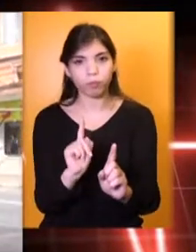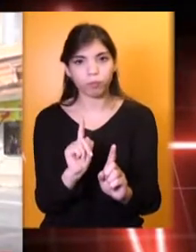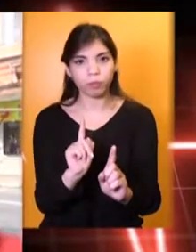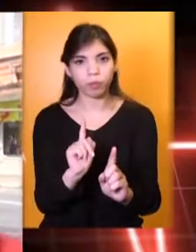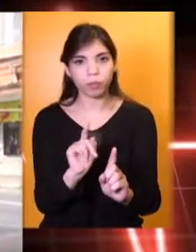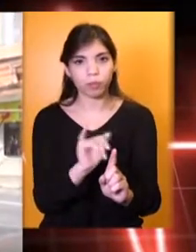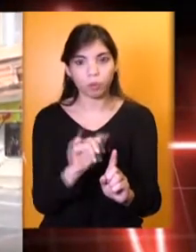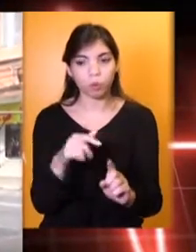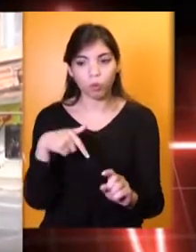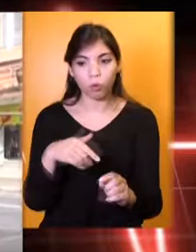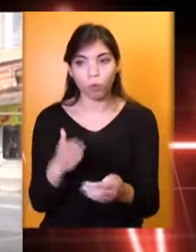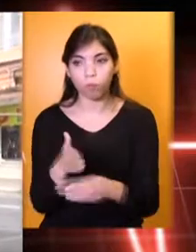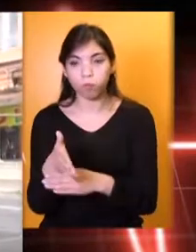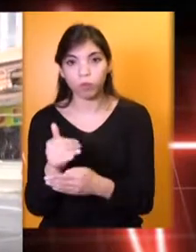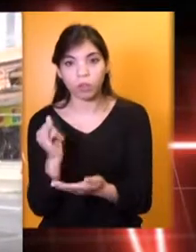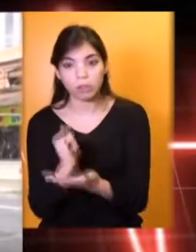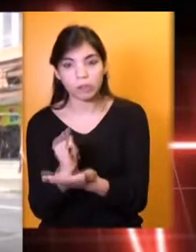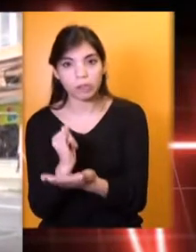yo me dirijo